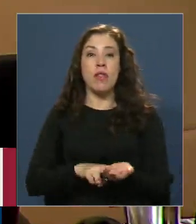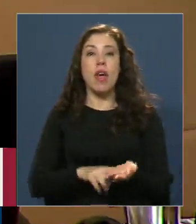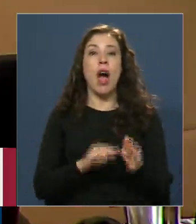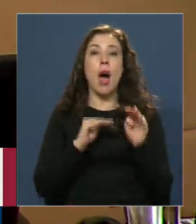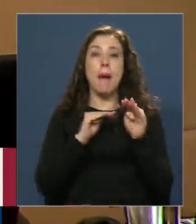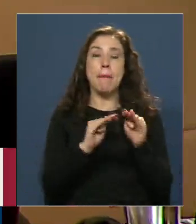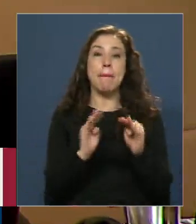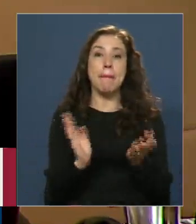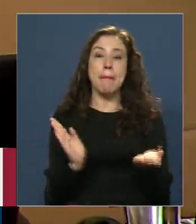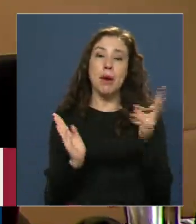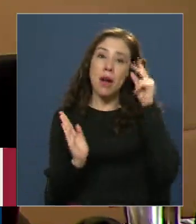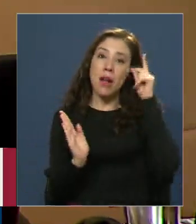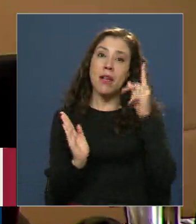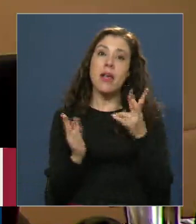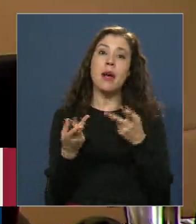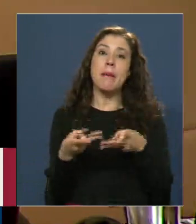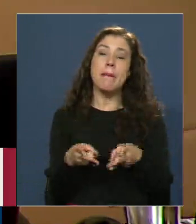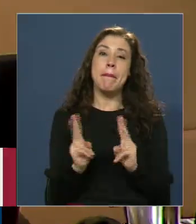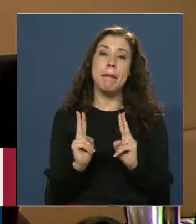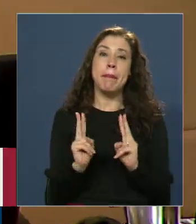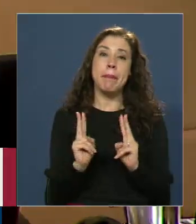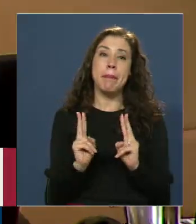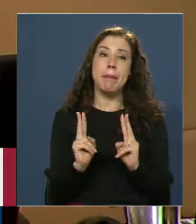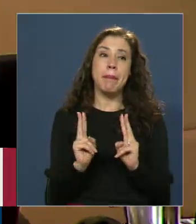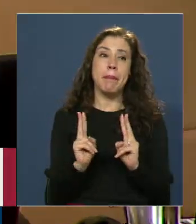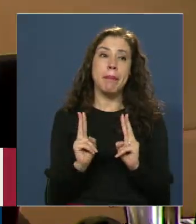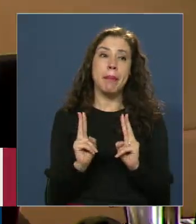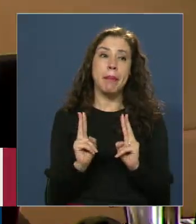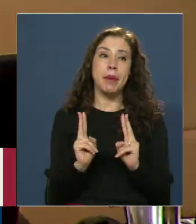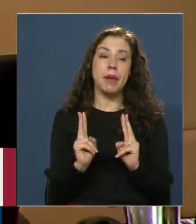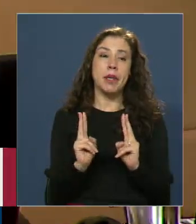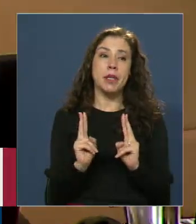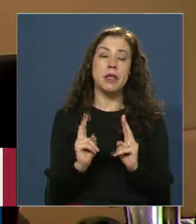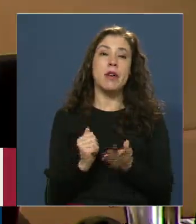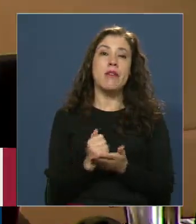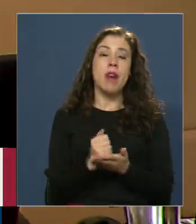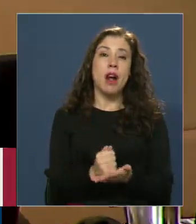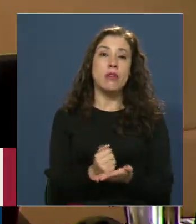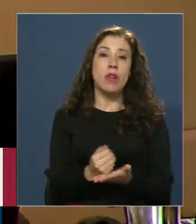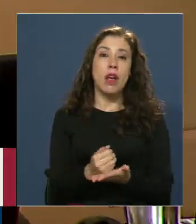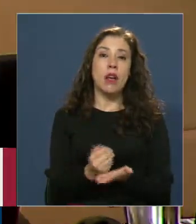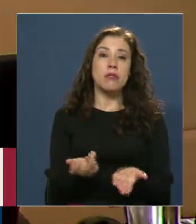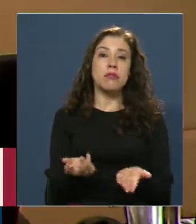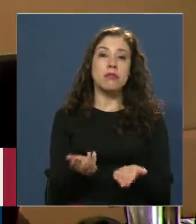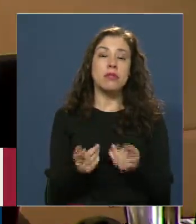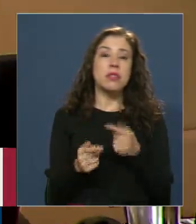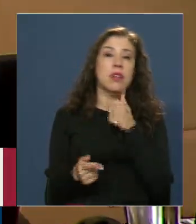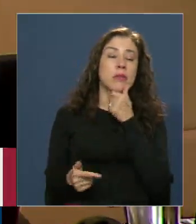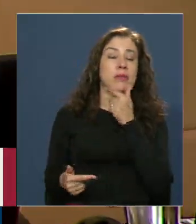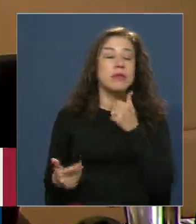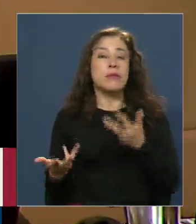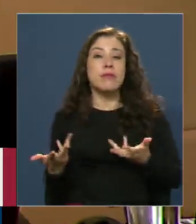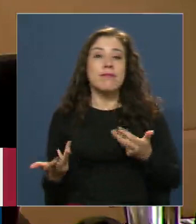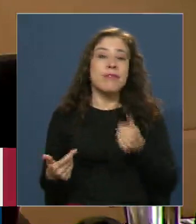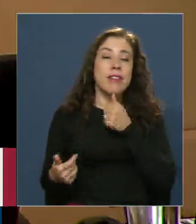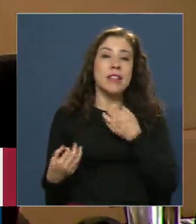apoyamos iniciativas que van a permitir paliar en alguna manera esas inseguridades que tiene hoy nuestra clase